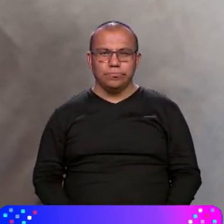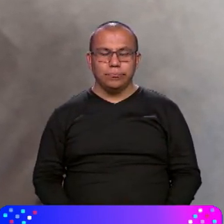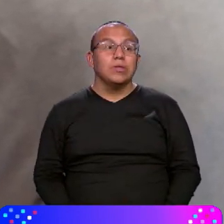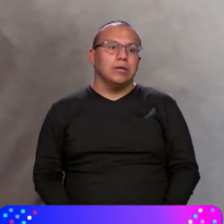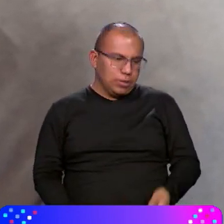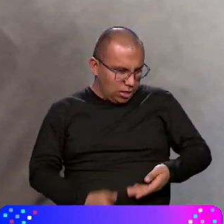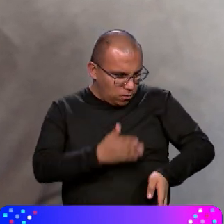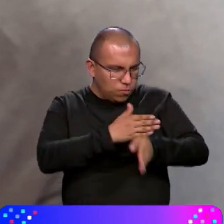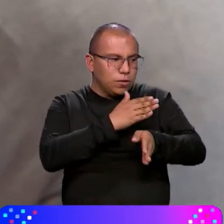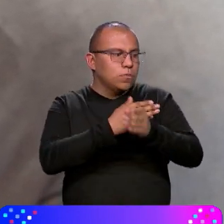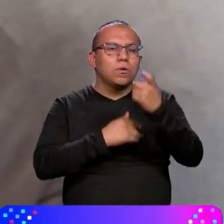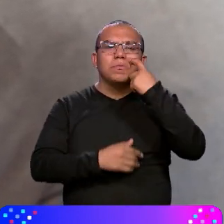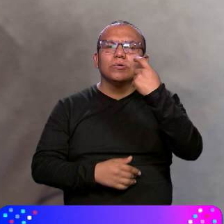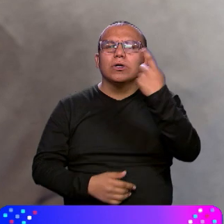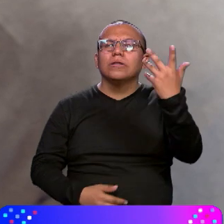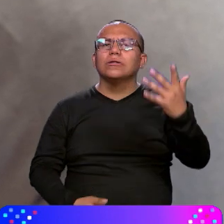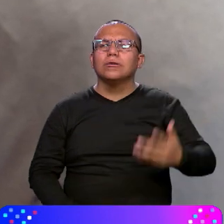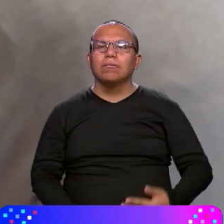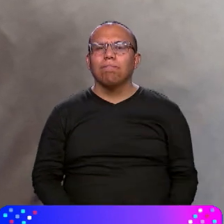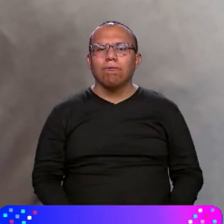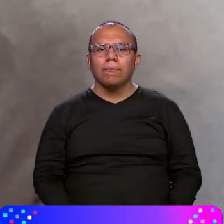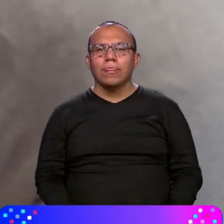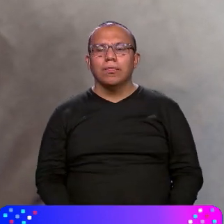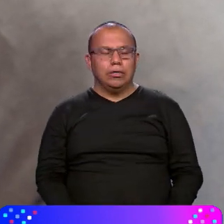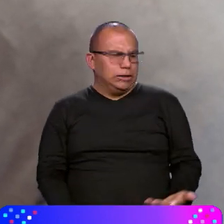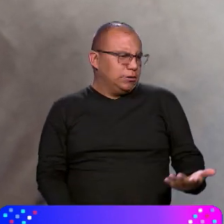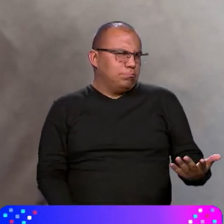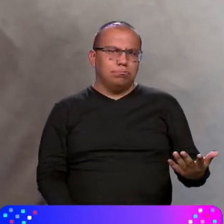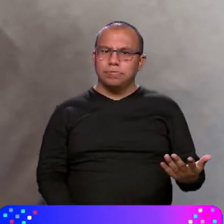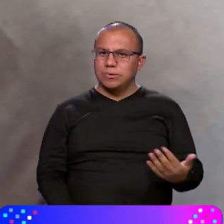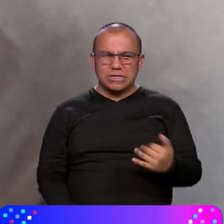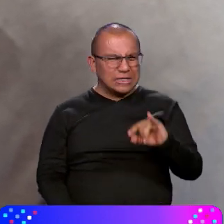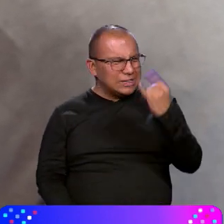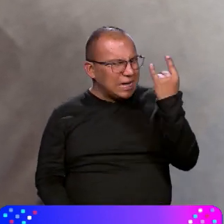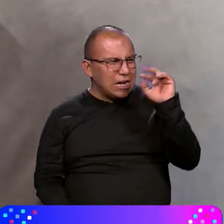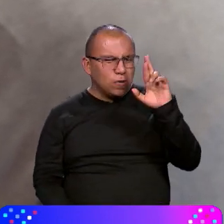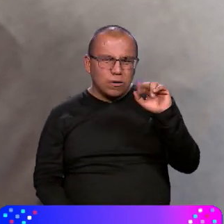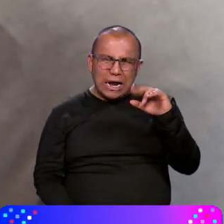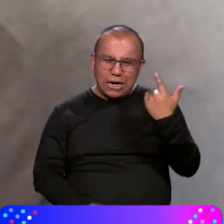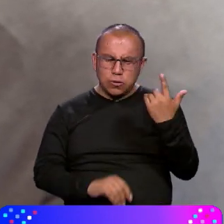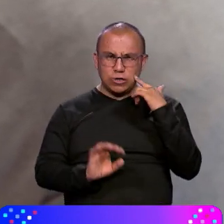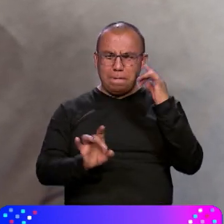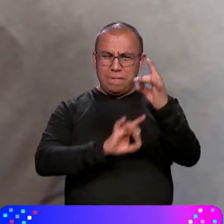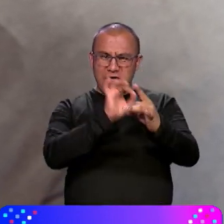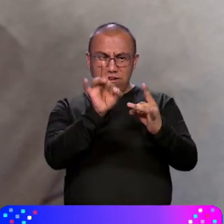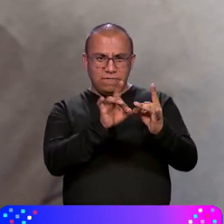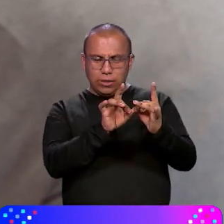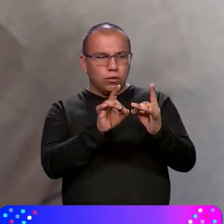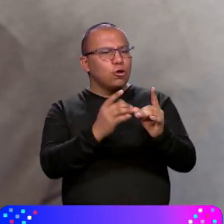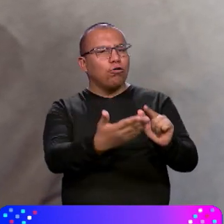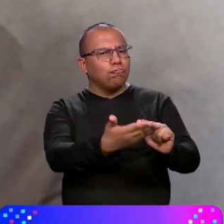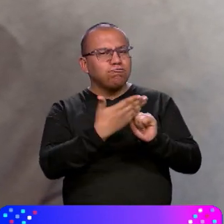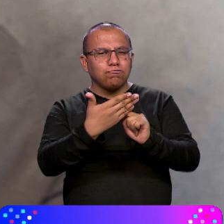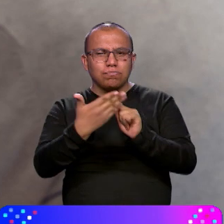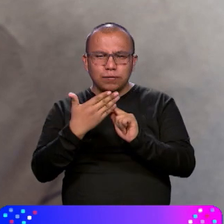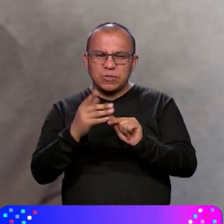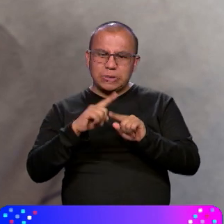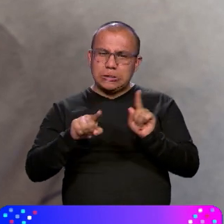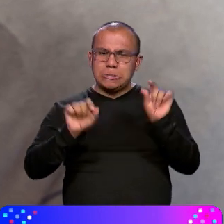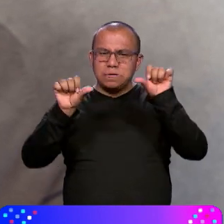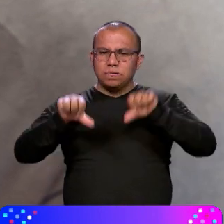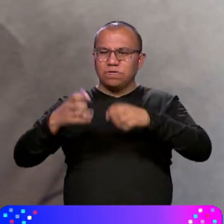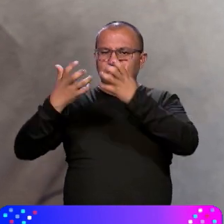Pues que sigan buscando. Es que el crimen perfecto no existe. Lo que hay son funcionarios